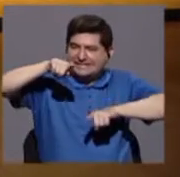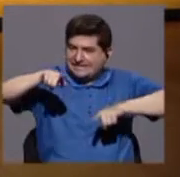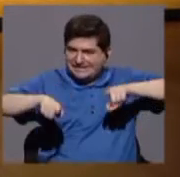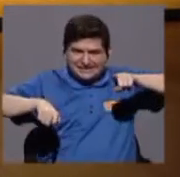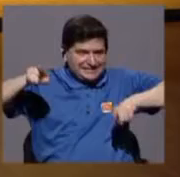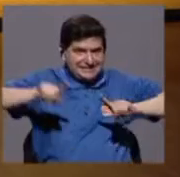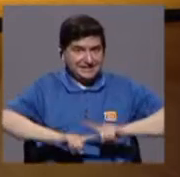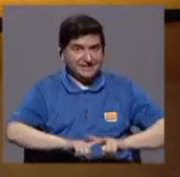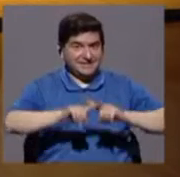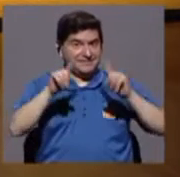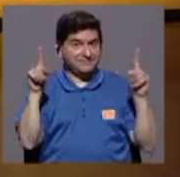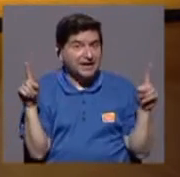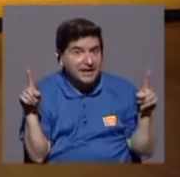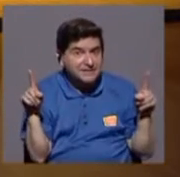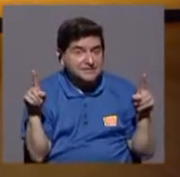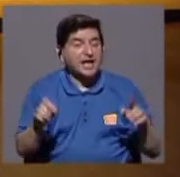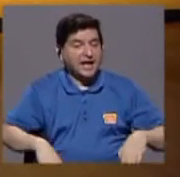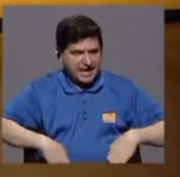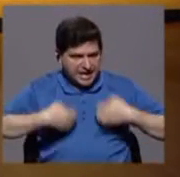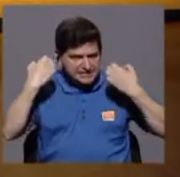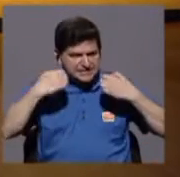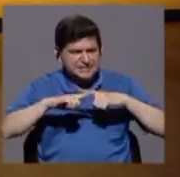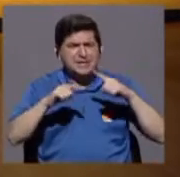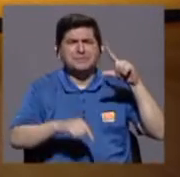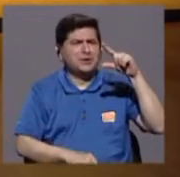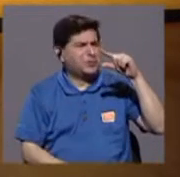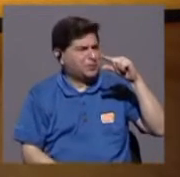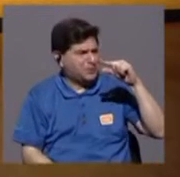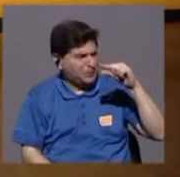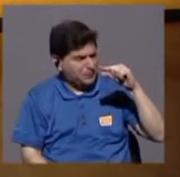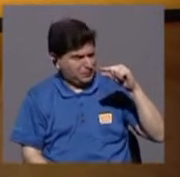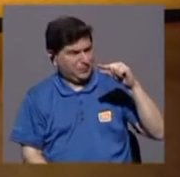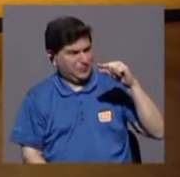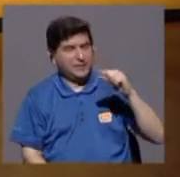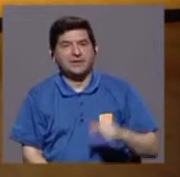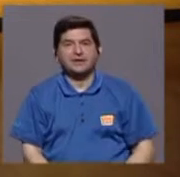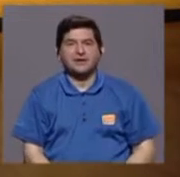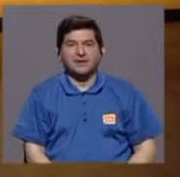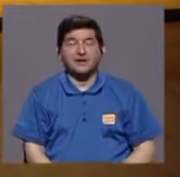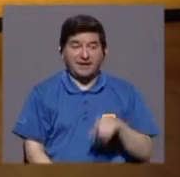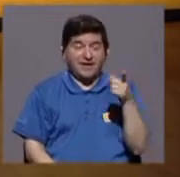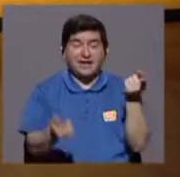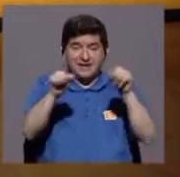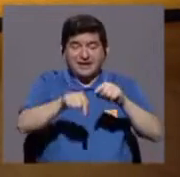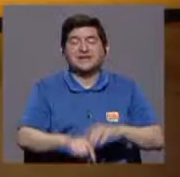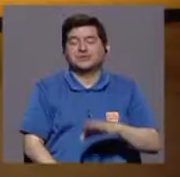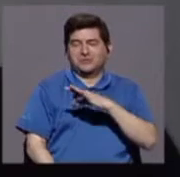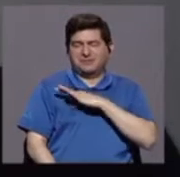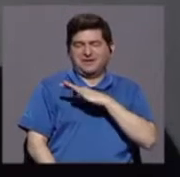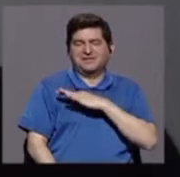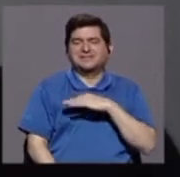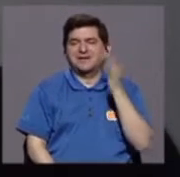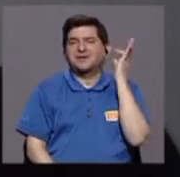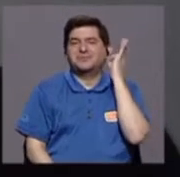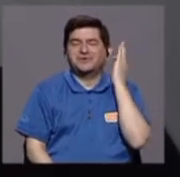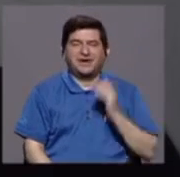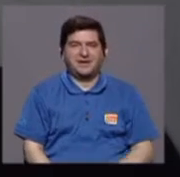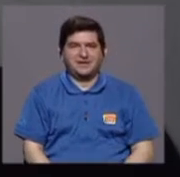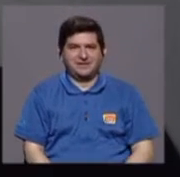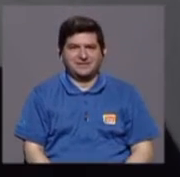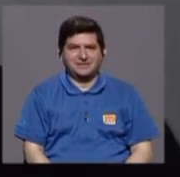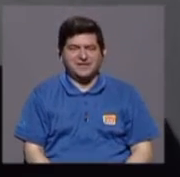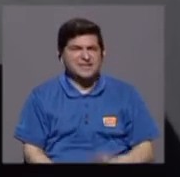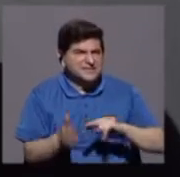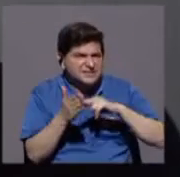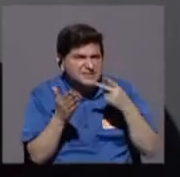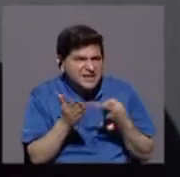Estadísticamente la diferencia existe, pero es muy pequeña a favor de las mujeres. Es una diferencia relativamente pequeña. ¿A favor